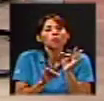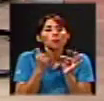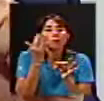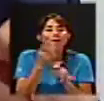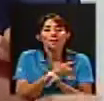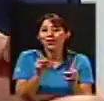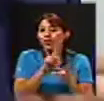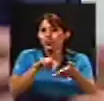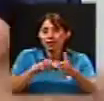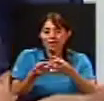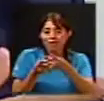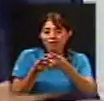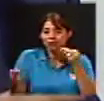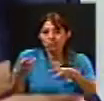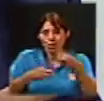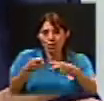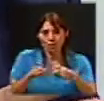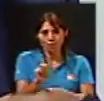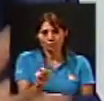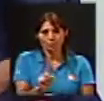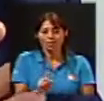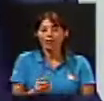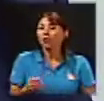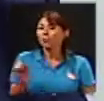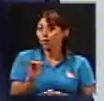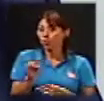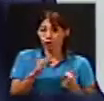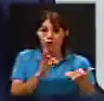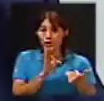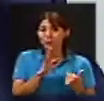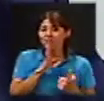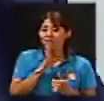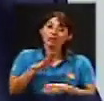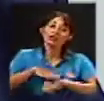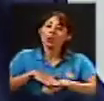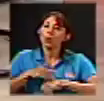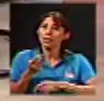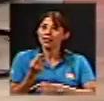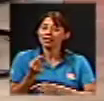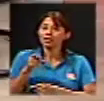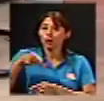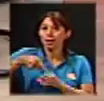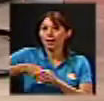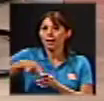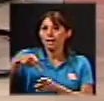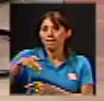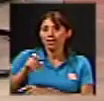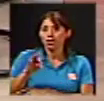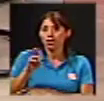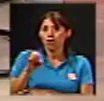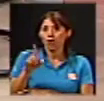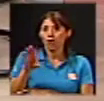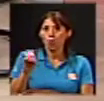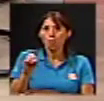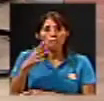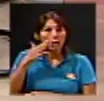un... Don Felipe hablaba sobre el riesgo que es el precio del petróleo, que pareciera que ahorita está bastante taimado, o sea, no pareciera ser un